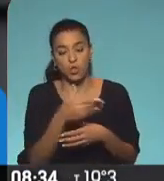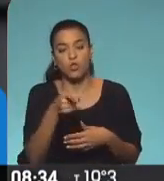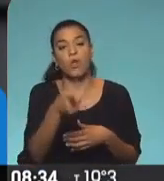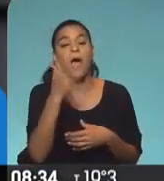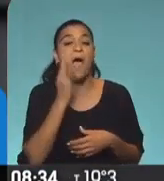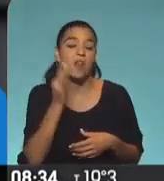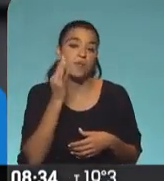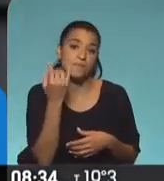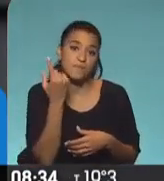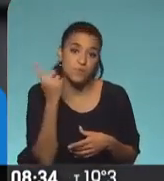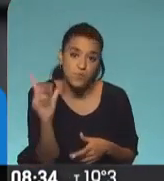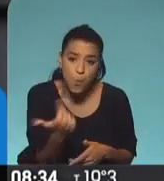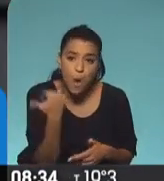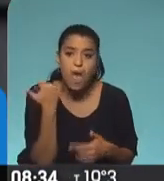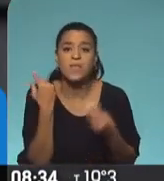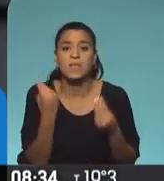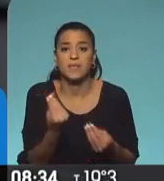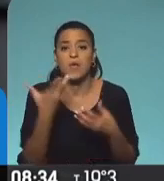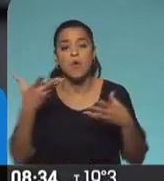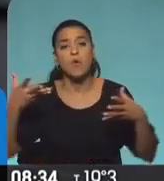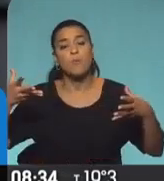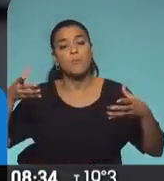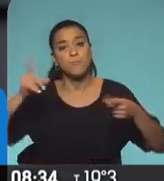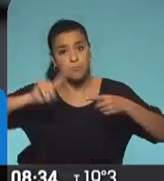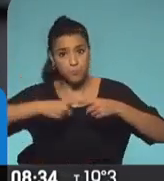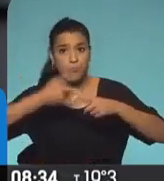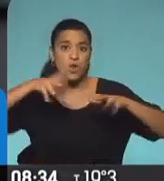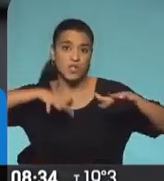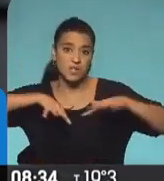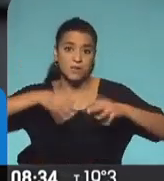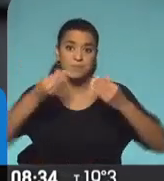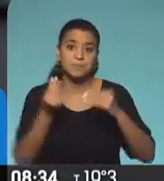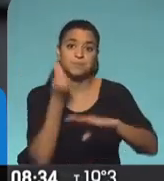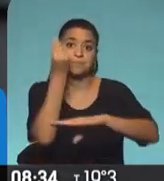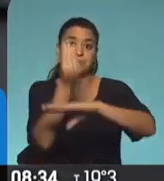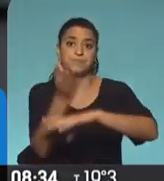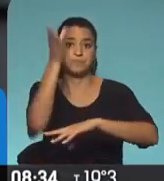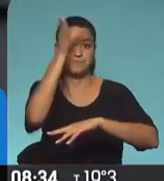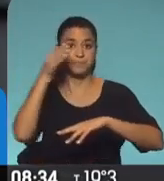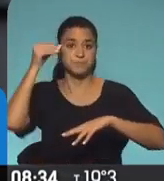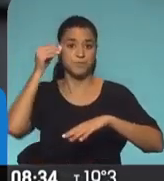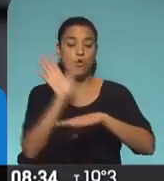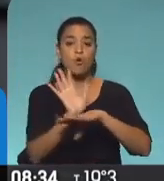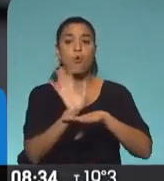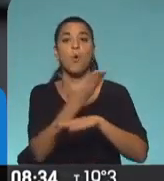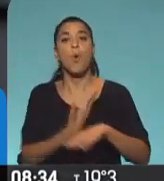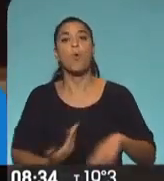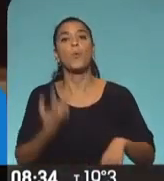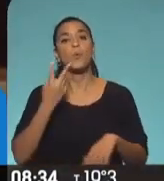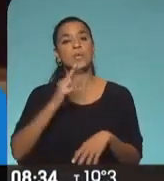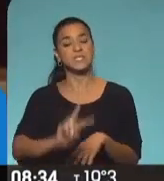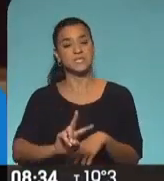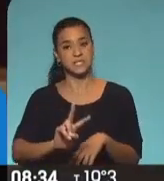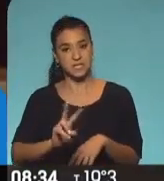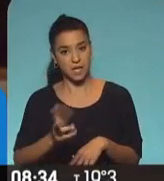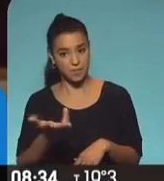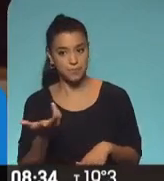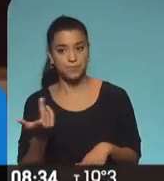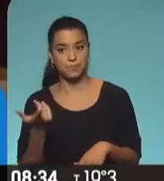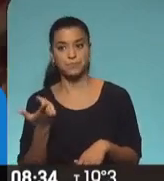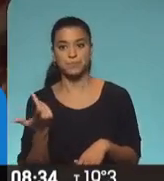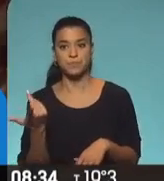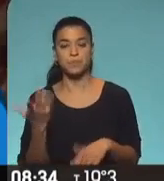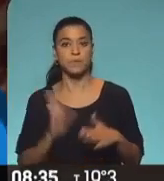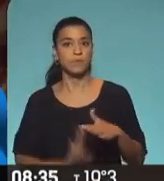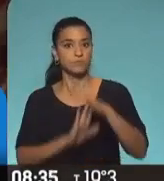inédito o por lo menos que en un escenario político va a ser muy particular es la presencia de cristina fernández de kirchner como vicepresidenta una de las figuras